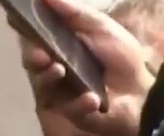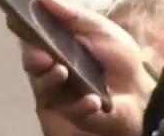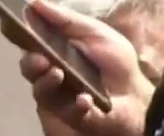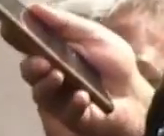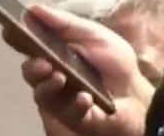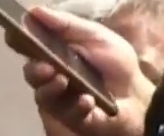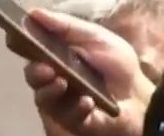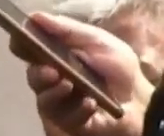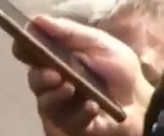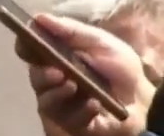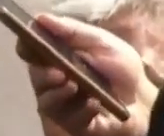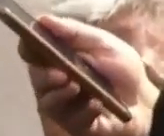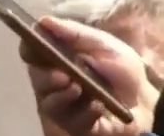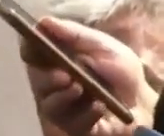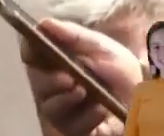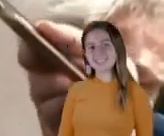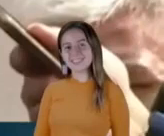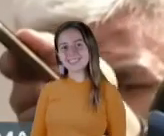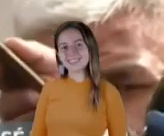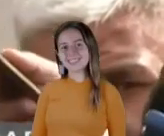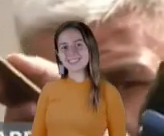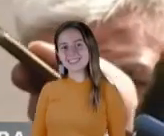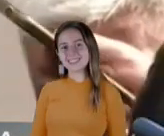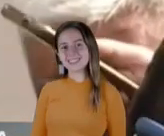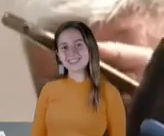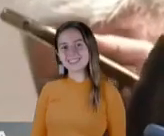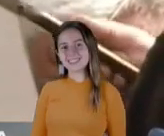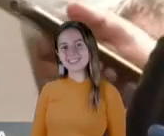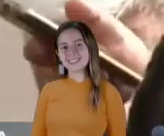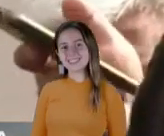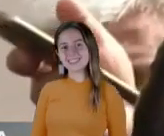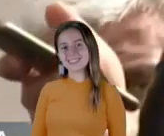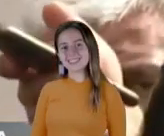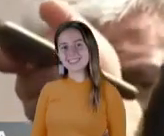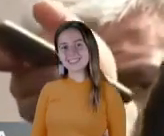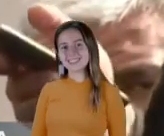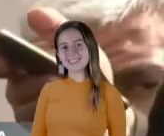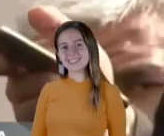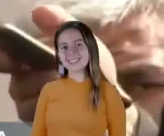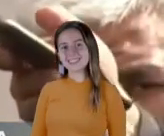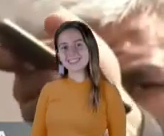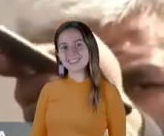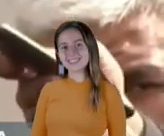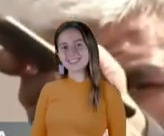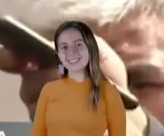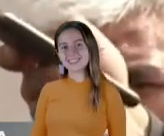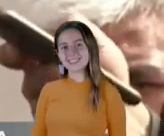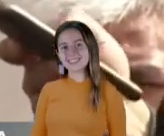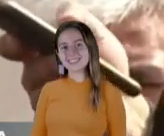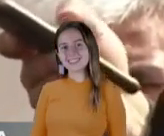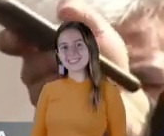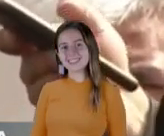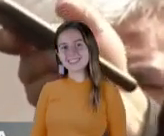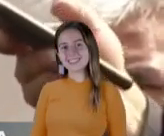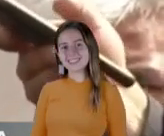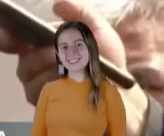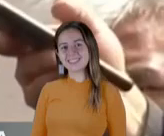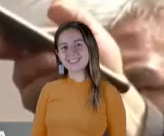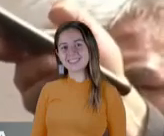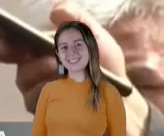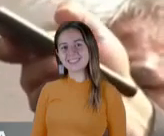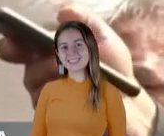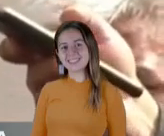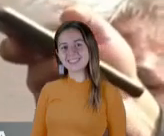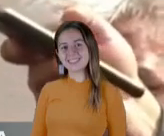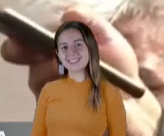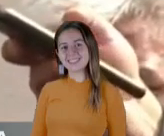Senado revisó la reforma constitucional que incorpora modificaciones al Ministerio Público y crea la Fiscalía Supraterritorial, una entidad